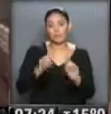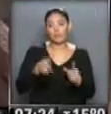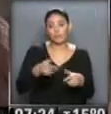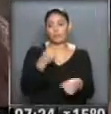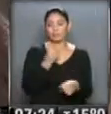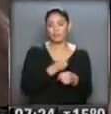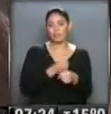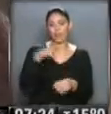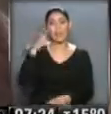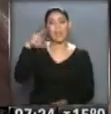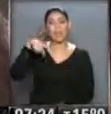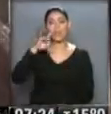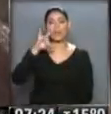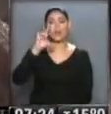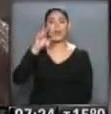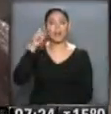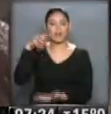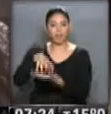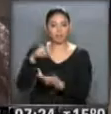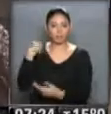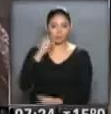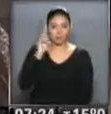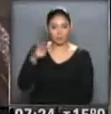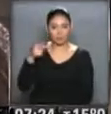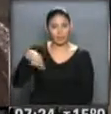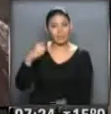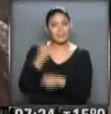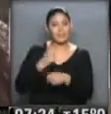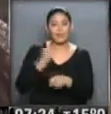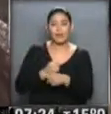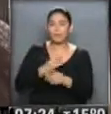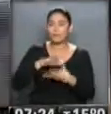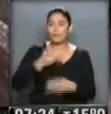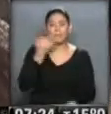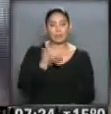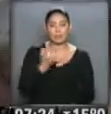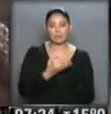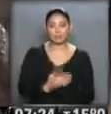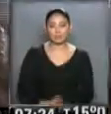trabajo impecable del INCUCAI, esto hay que respetarlo, han trabajado espectacularmente.